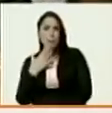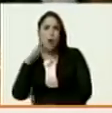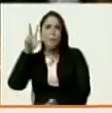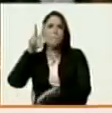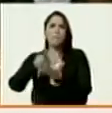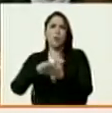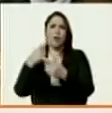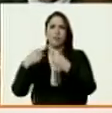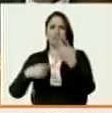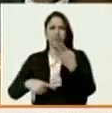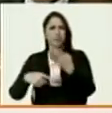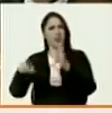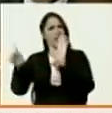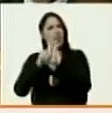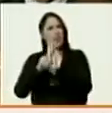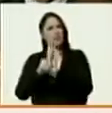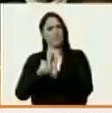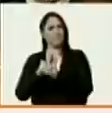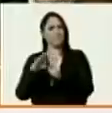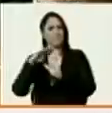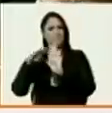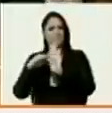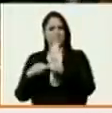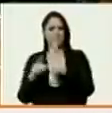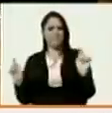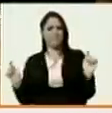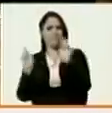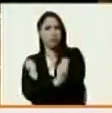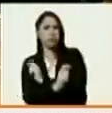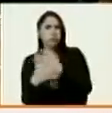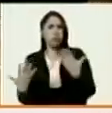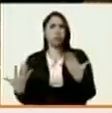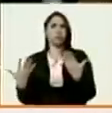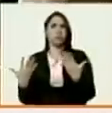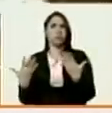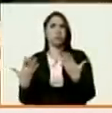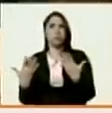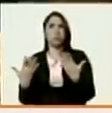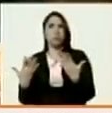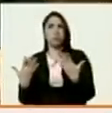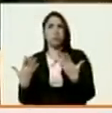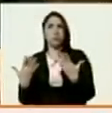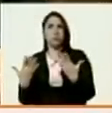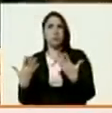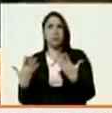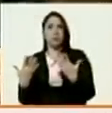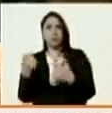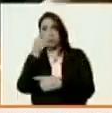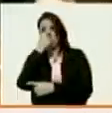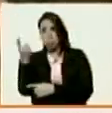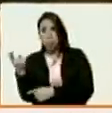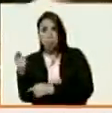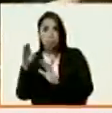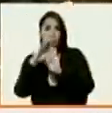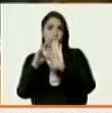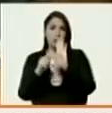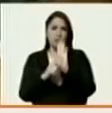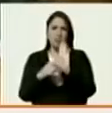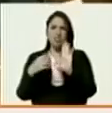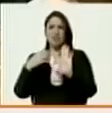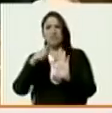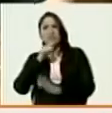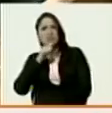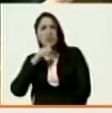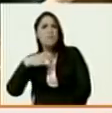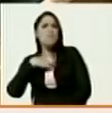se llama un estatuto de transición al margen de la Constitución. O sea, ¿quién puede avalar esas